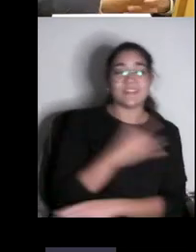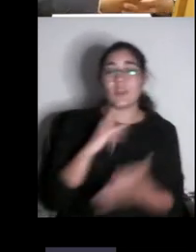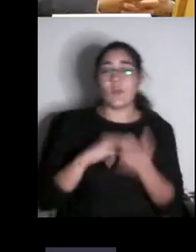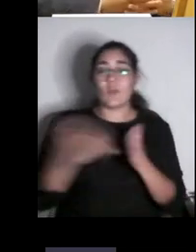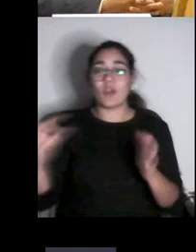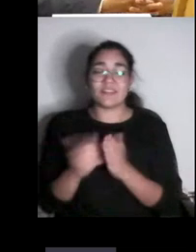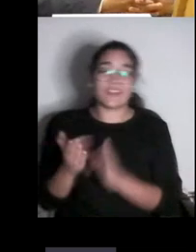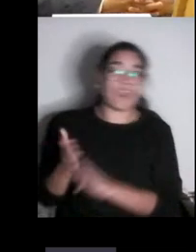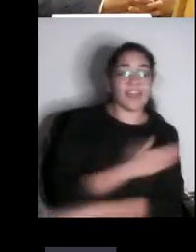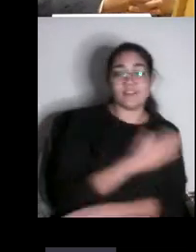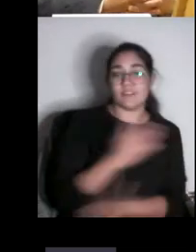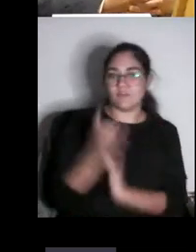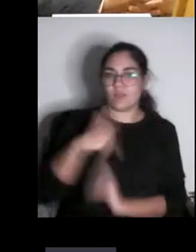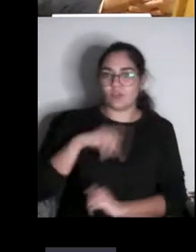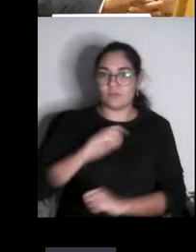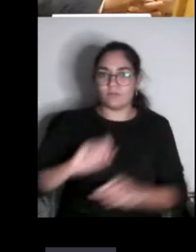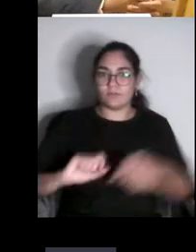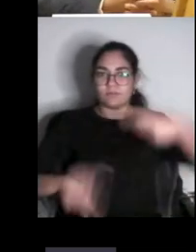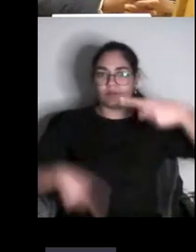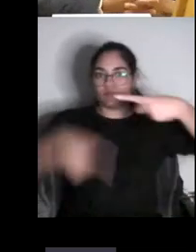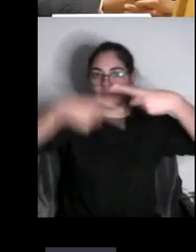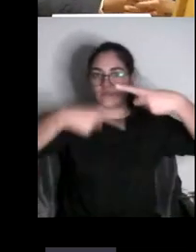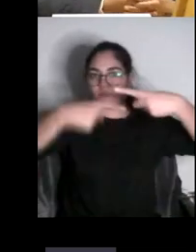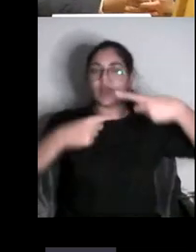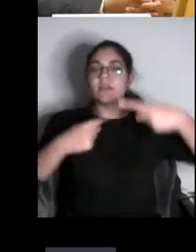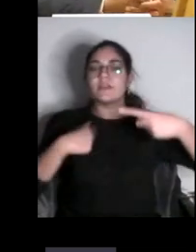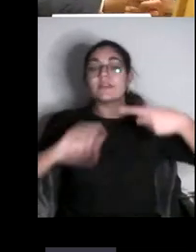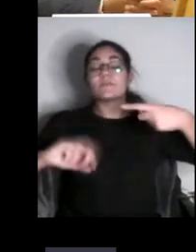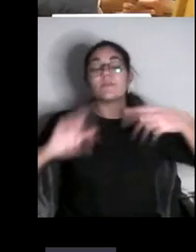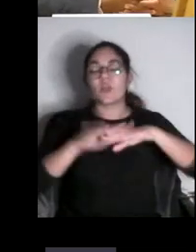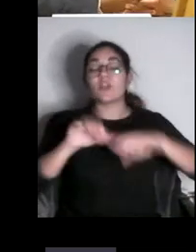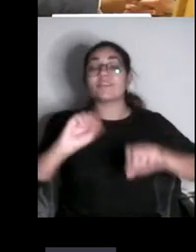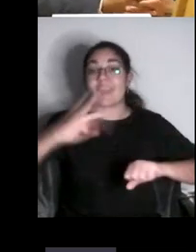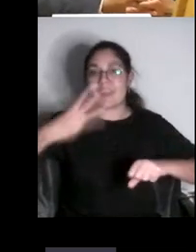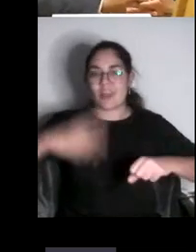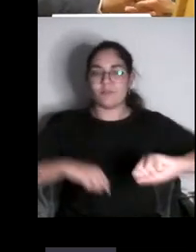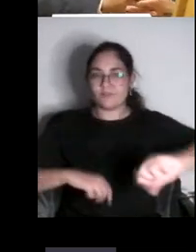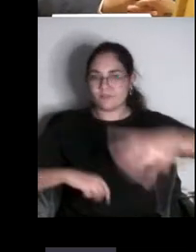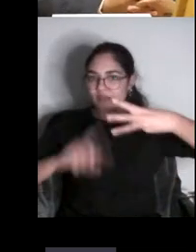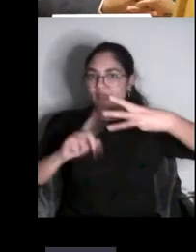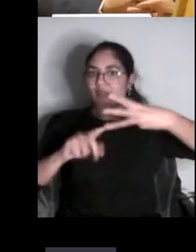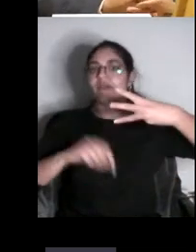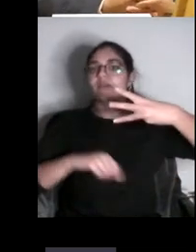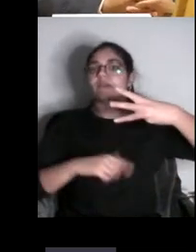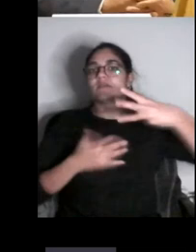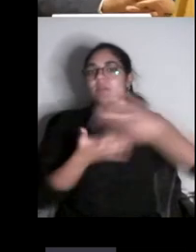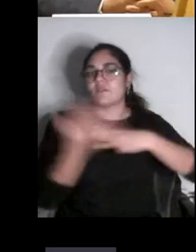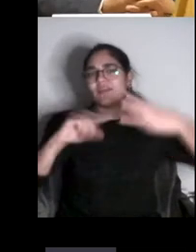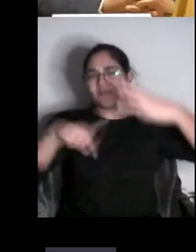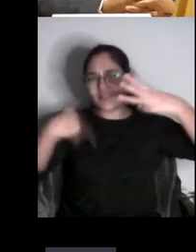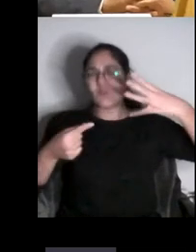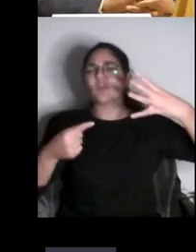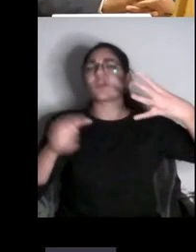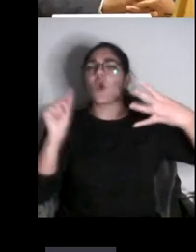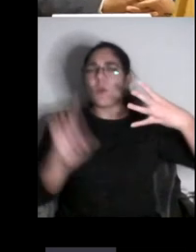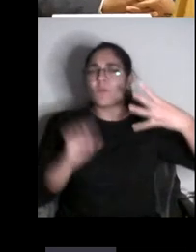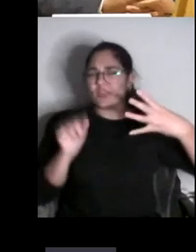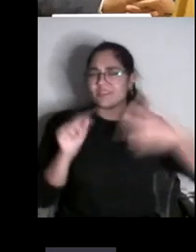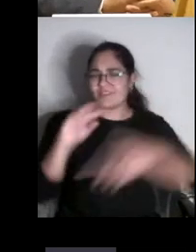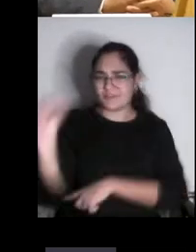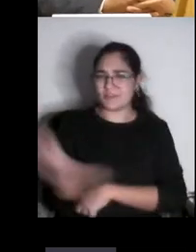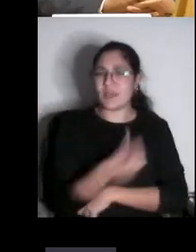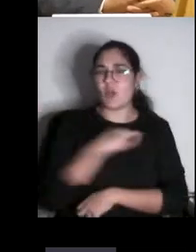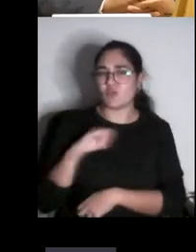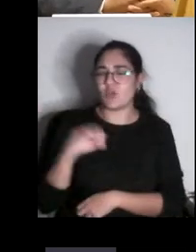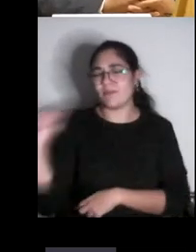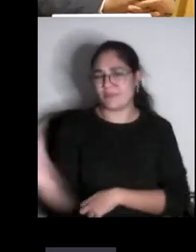áreas, los resultados también son muy, muy positivos. Desde ciencias, también somos, seríamos la segunda universidad, en este caso también,